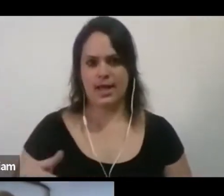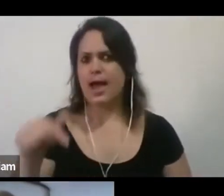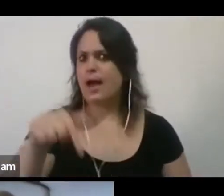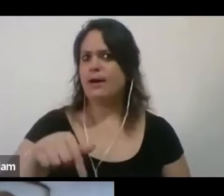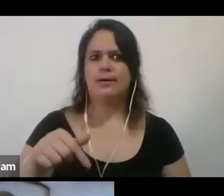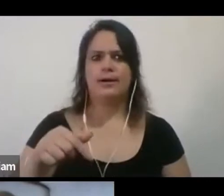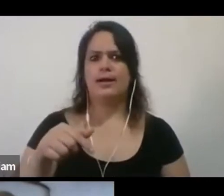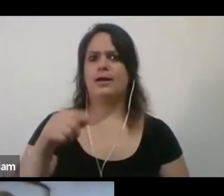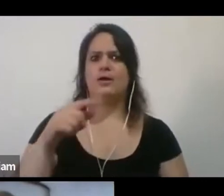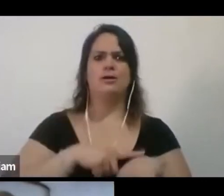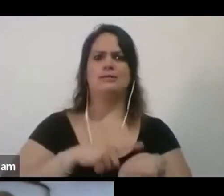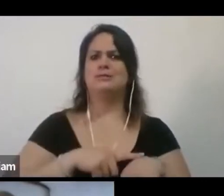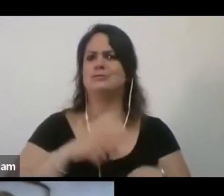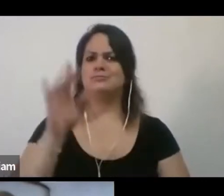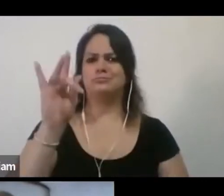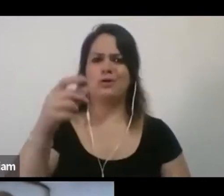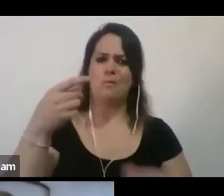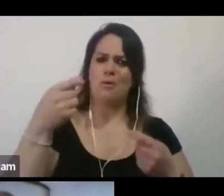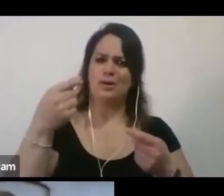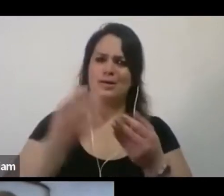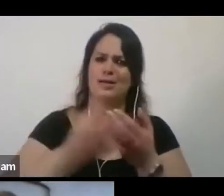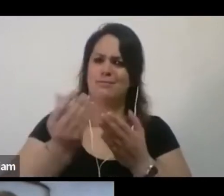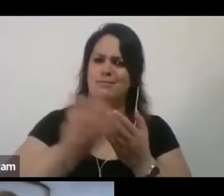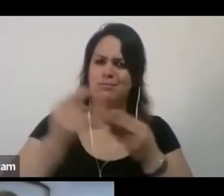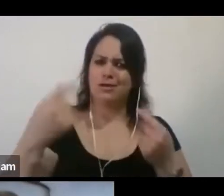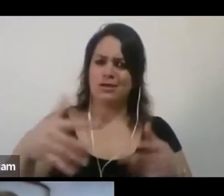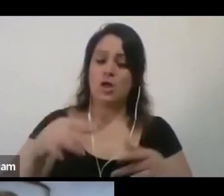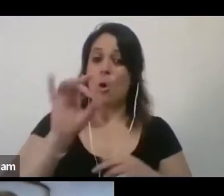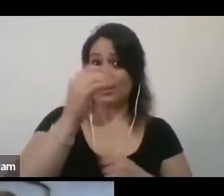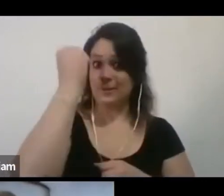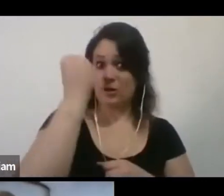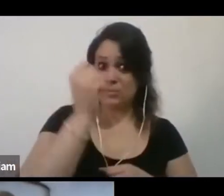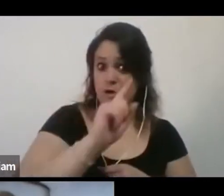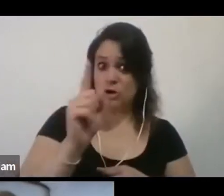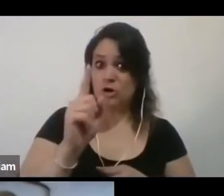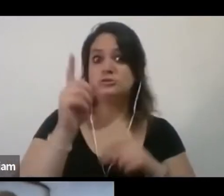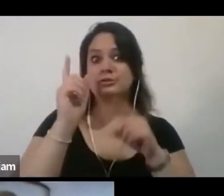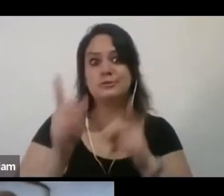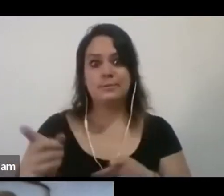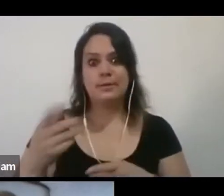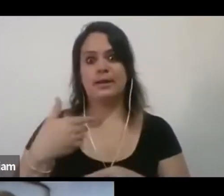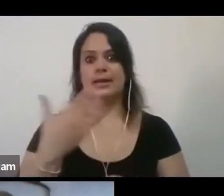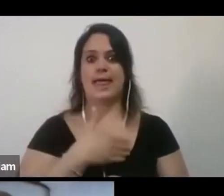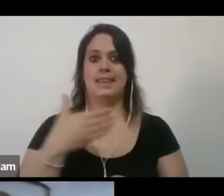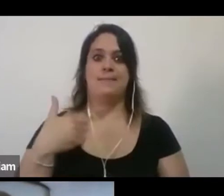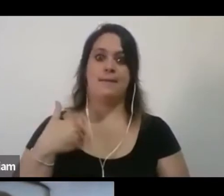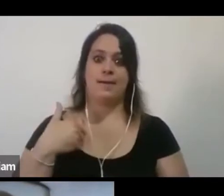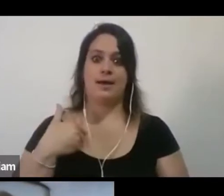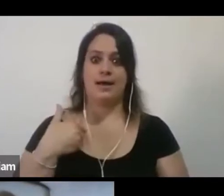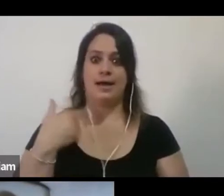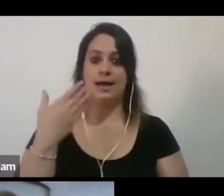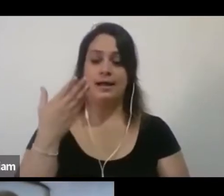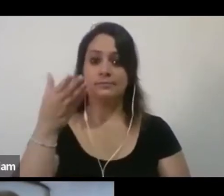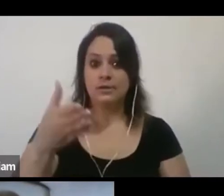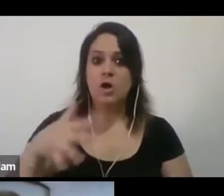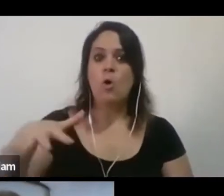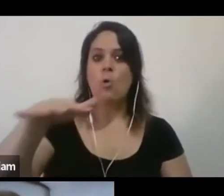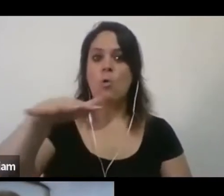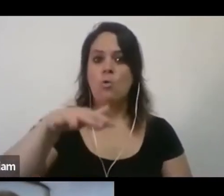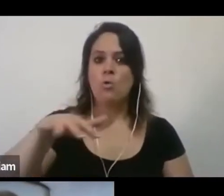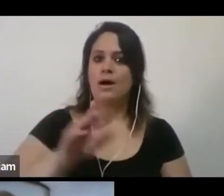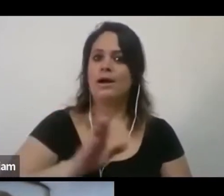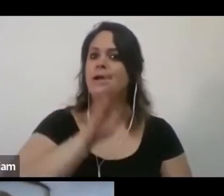costosa, no solamente lo económico, sino el solo hecho de las mamás arrimarse a un espacio de pedir